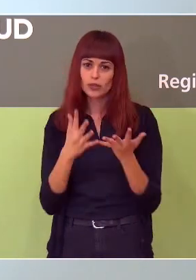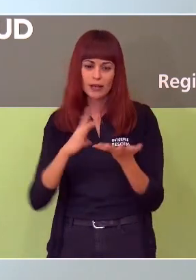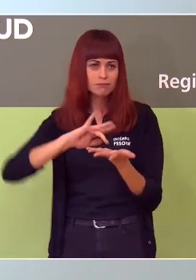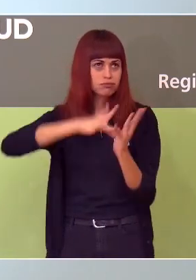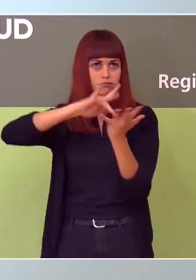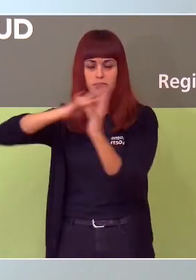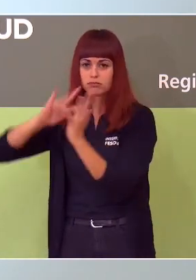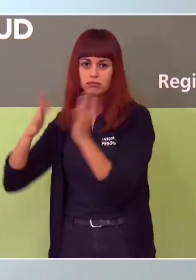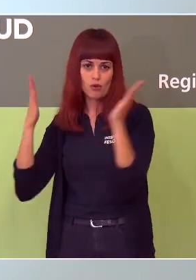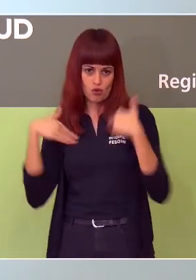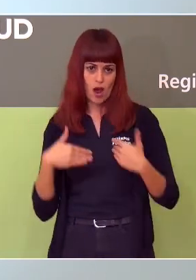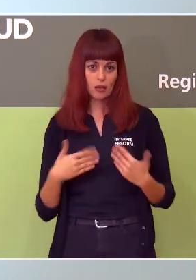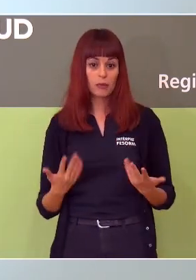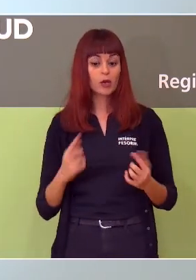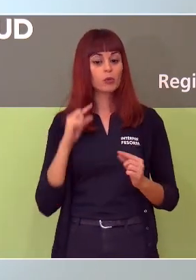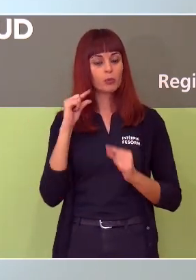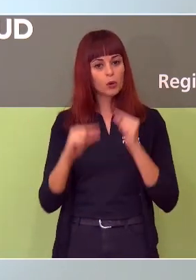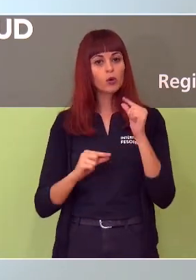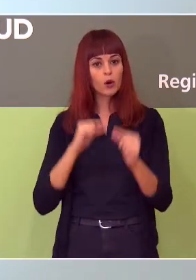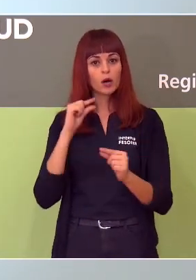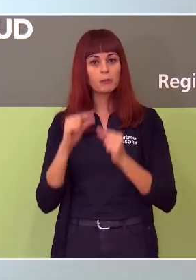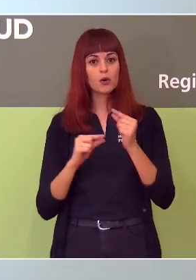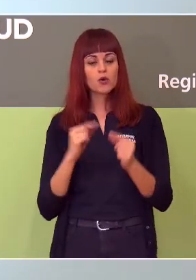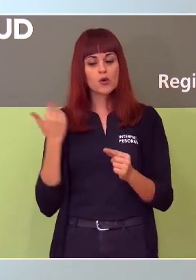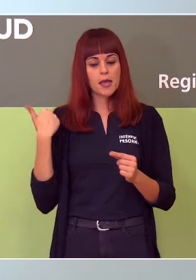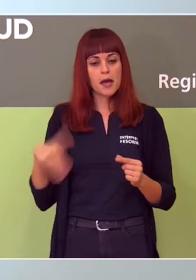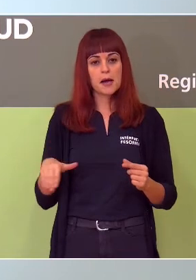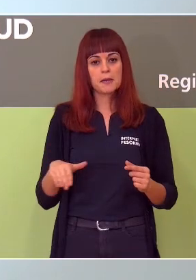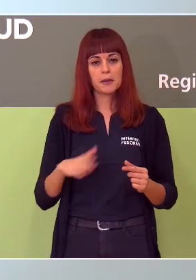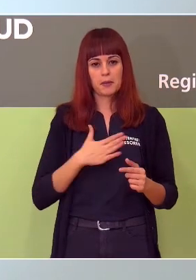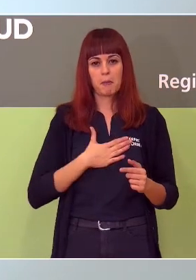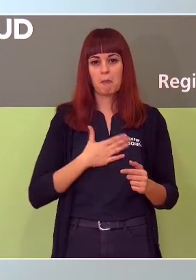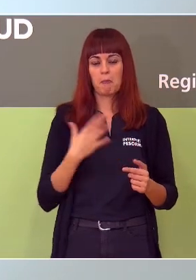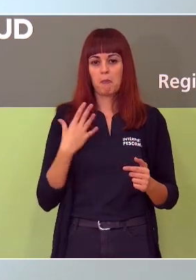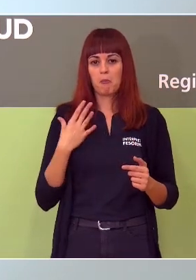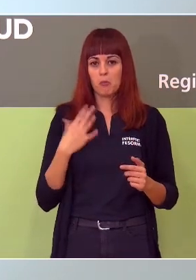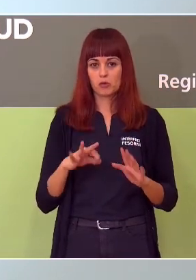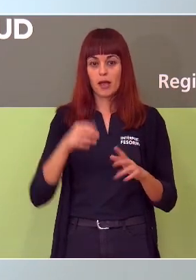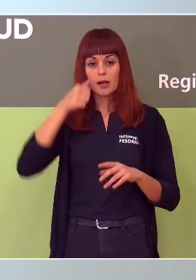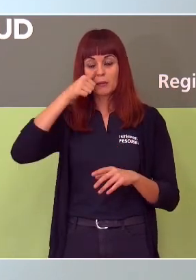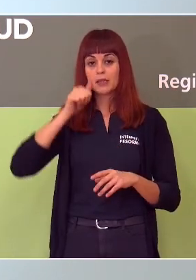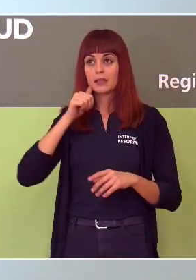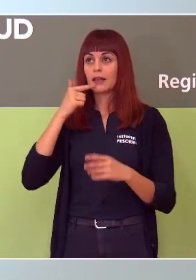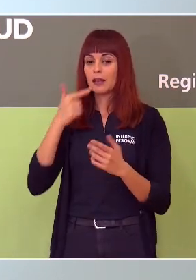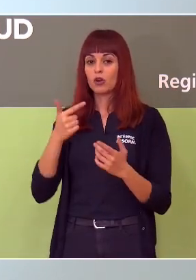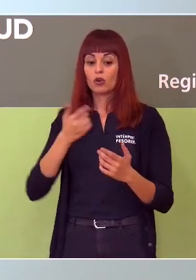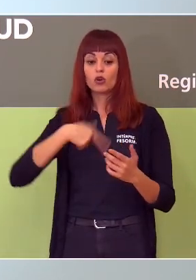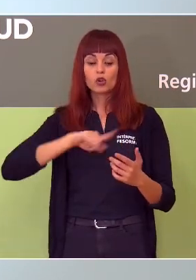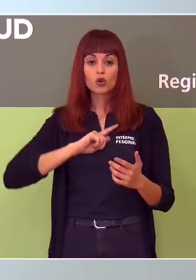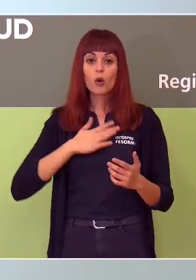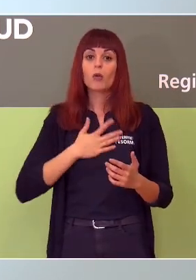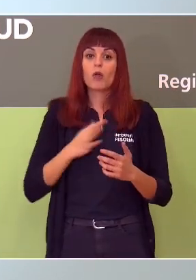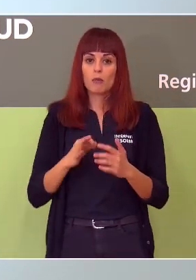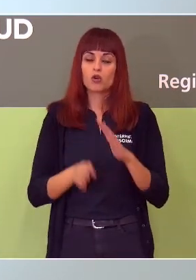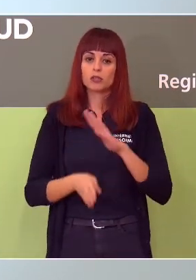bueno, poco a poco vamos teniendo posibilidades, el Ministerio también está echando una mano y nosotros en el momento que podamos seguiremos